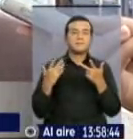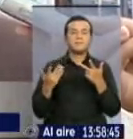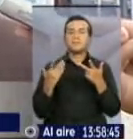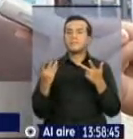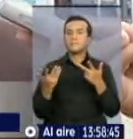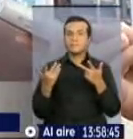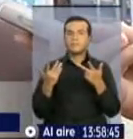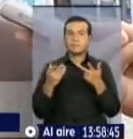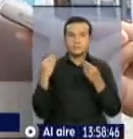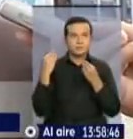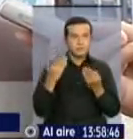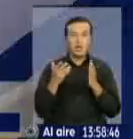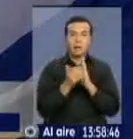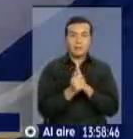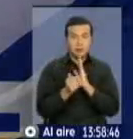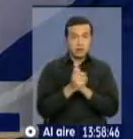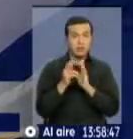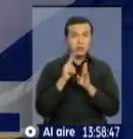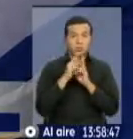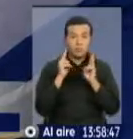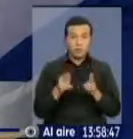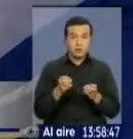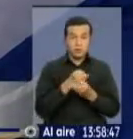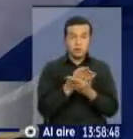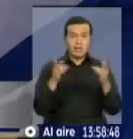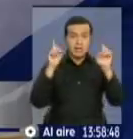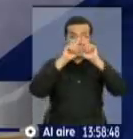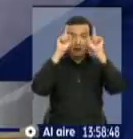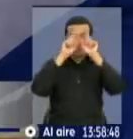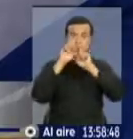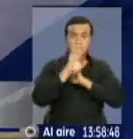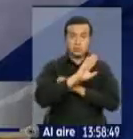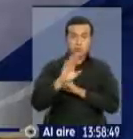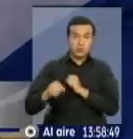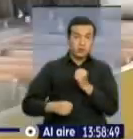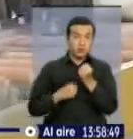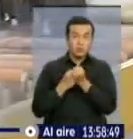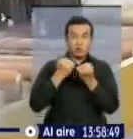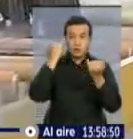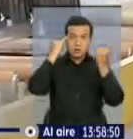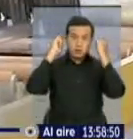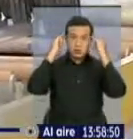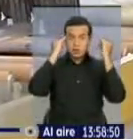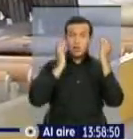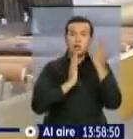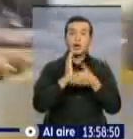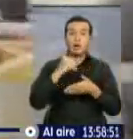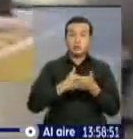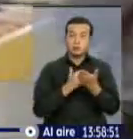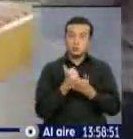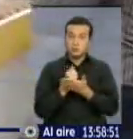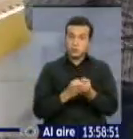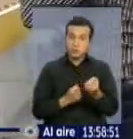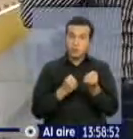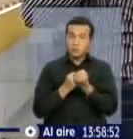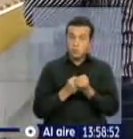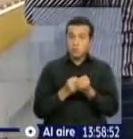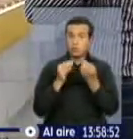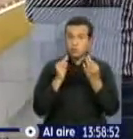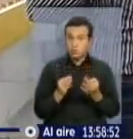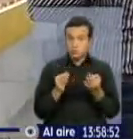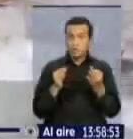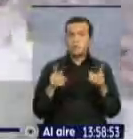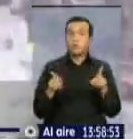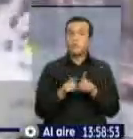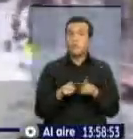de proveerle talento humano. Las compañías que se sumen a esta área de innovación tendrán acceso a beneficios tributarios, así